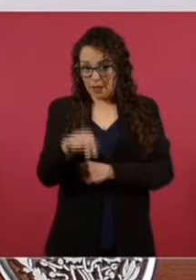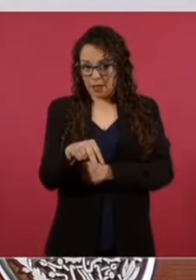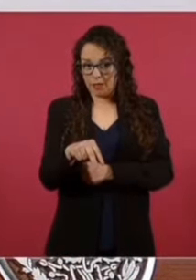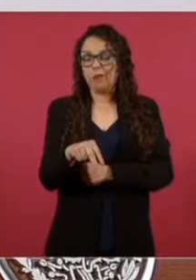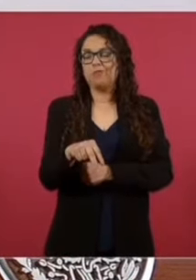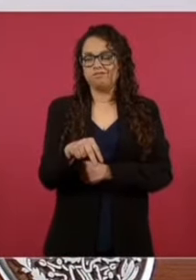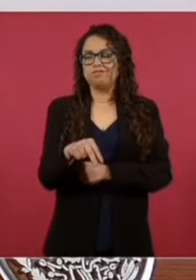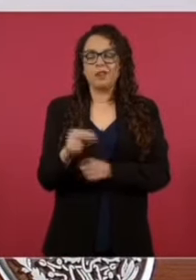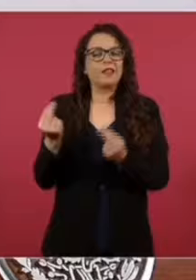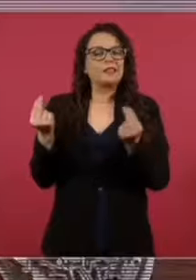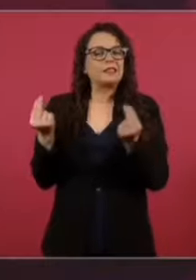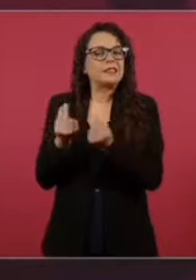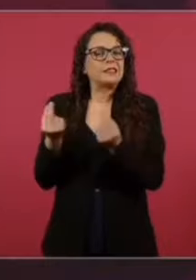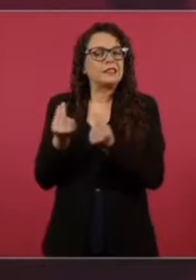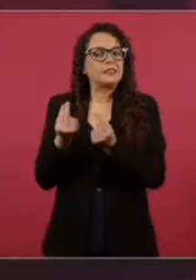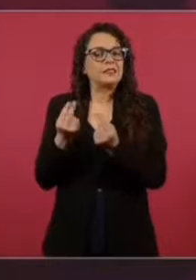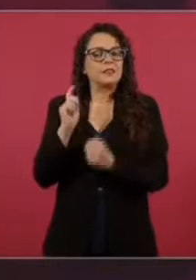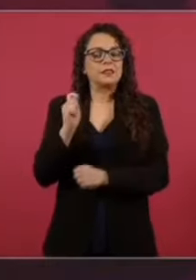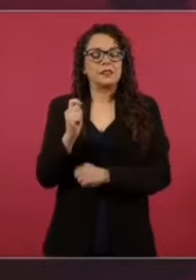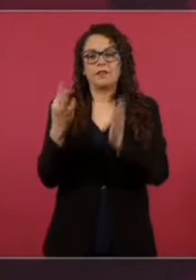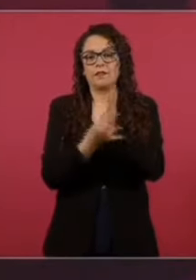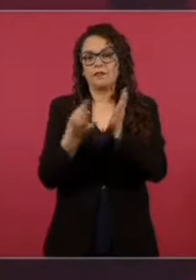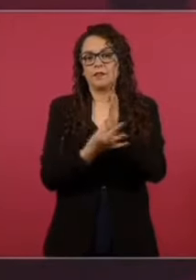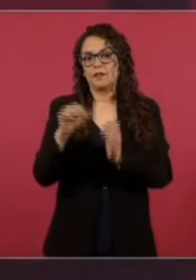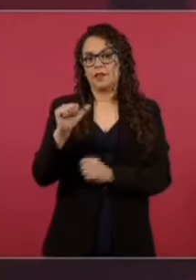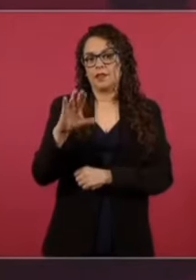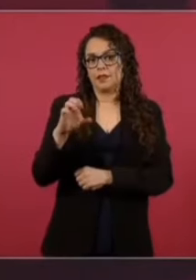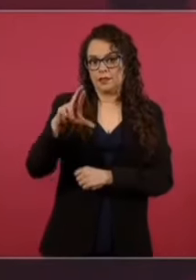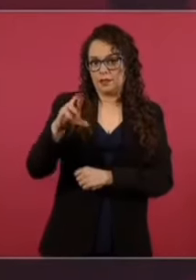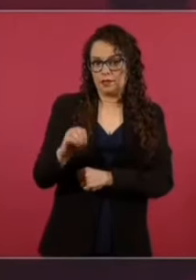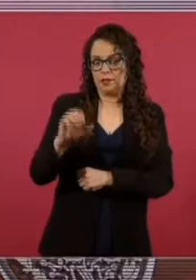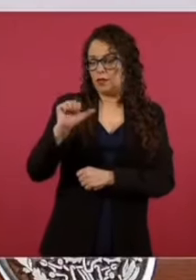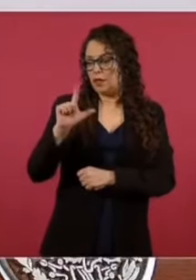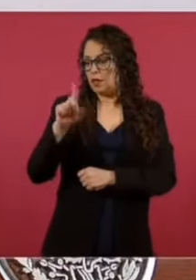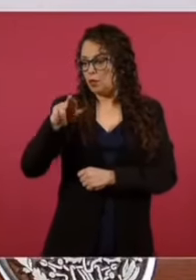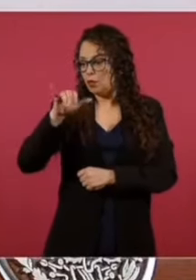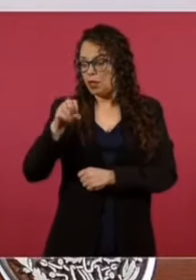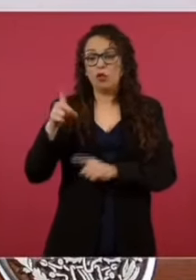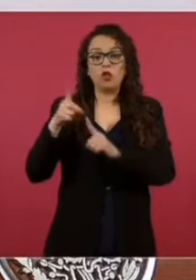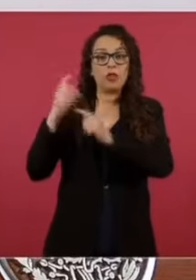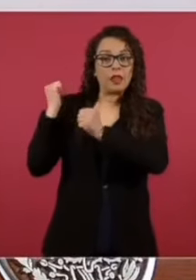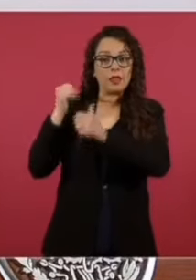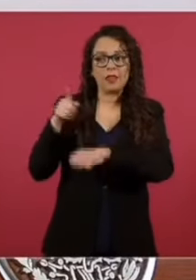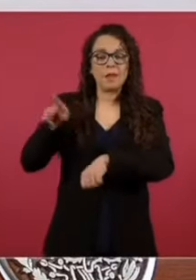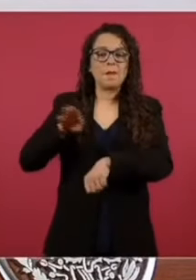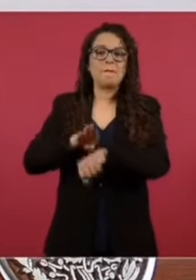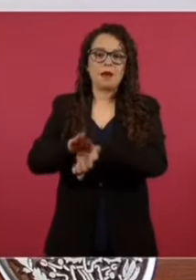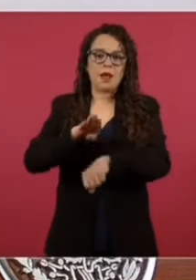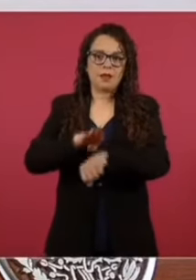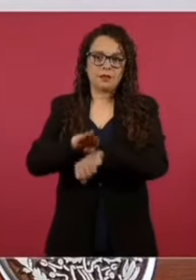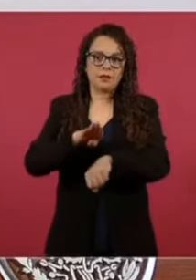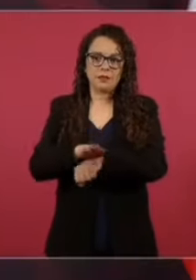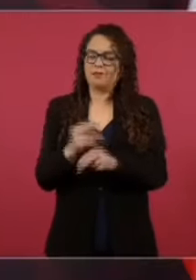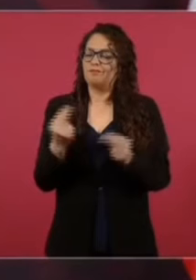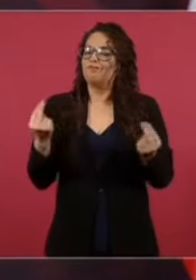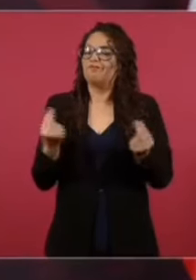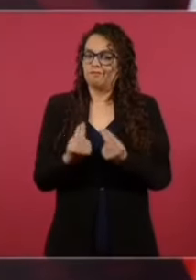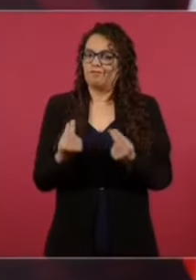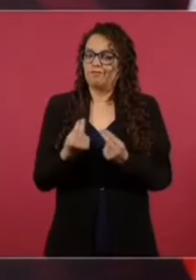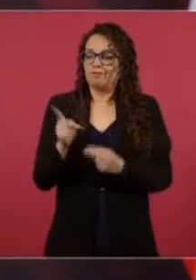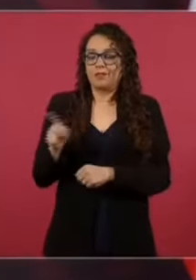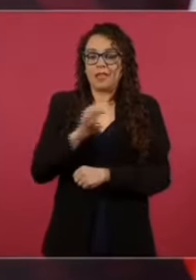de aluminio de Brasil y tenemos muy buena relación con Brasil